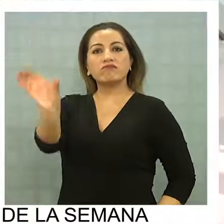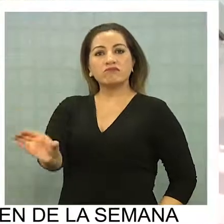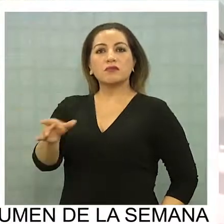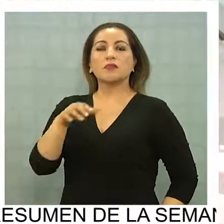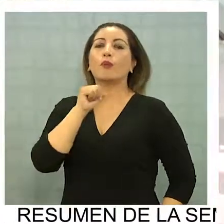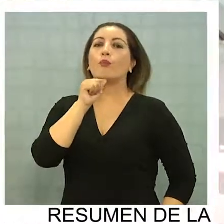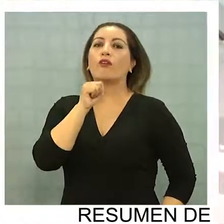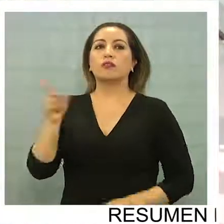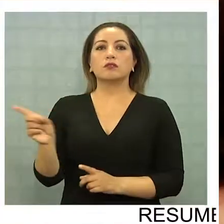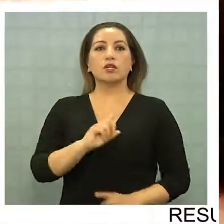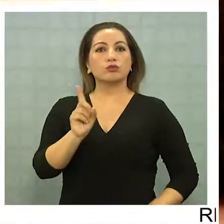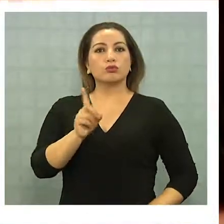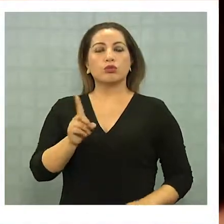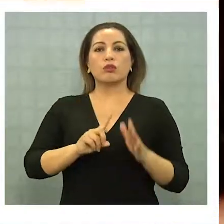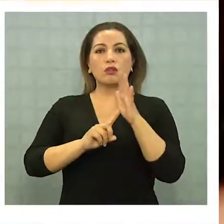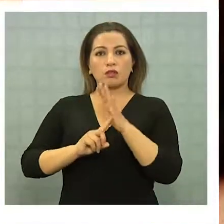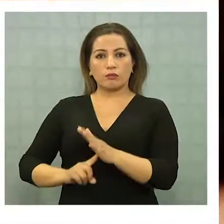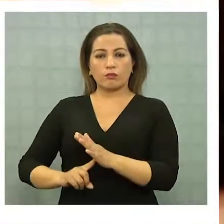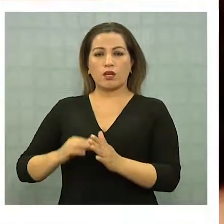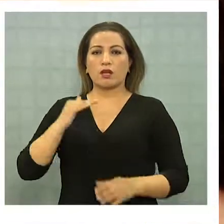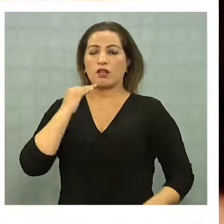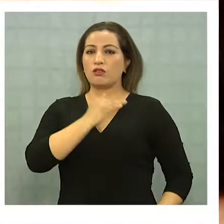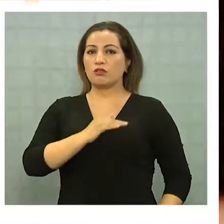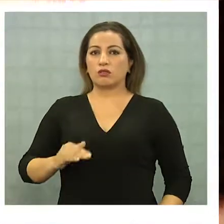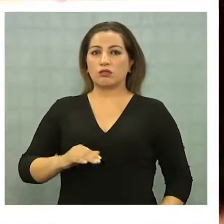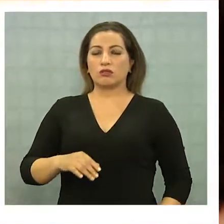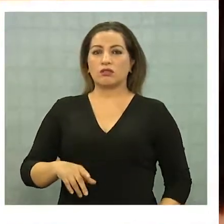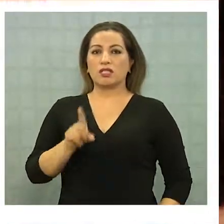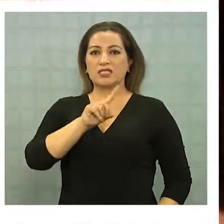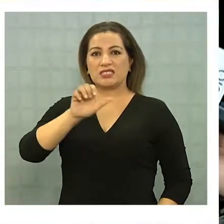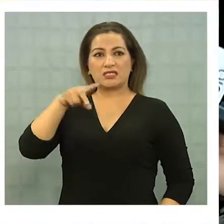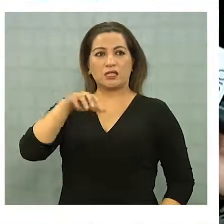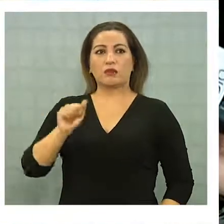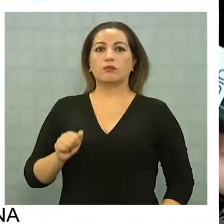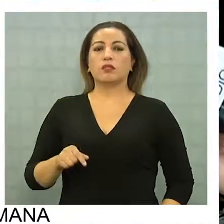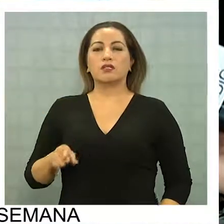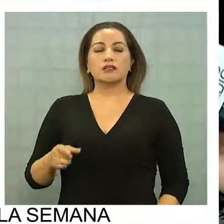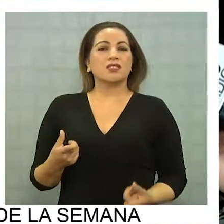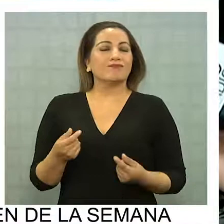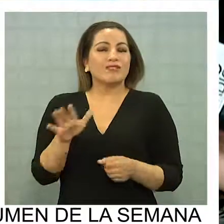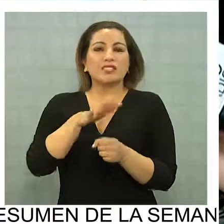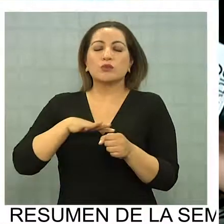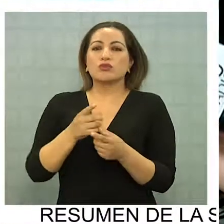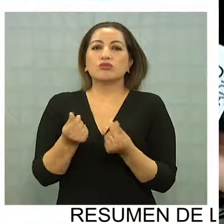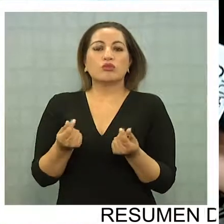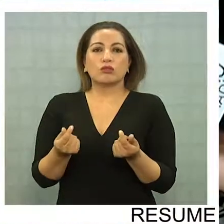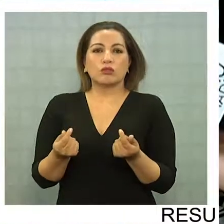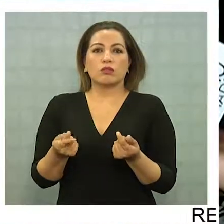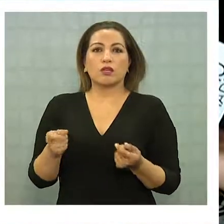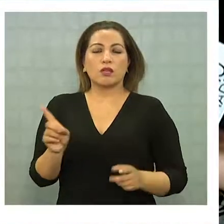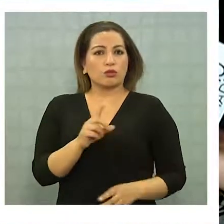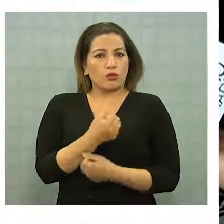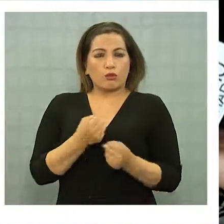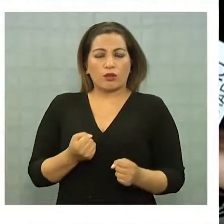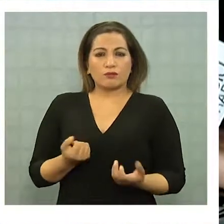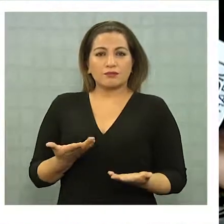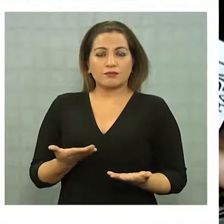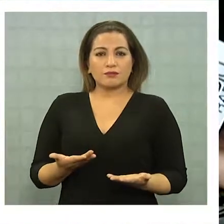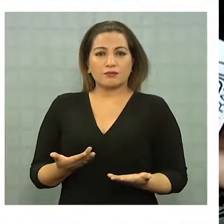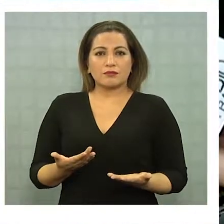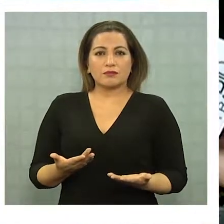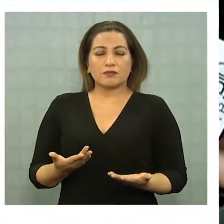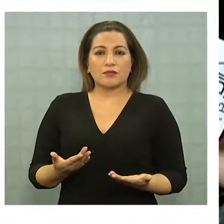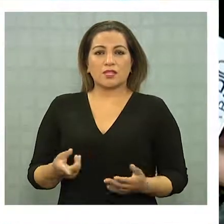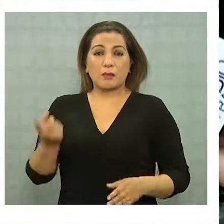ser pobre. Nosotros no discriminamos a los niños por ser de cename. La condición económica de los pacientes no significa bajo ningún punto de